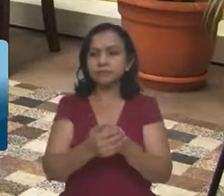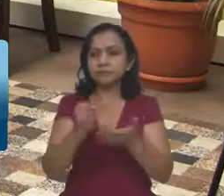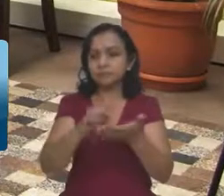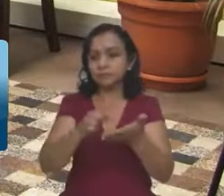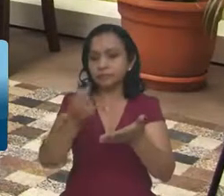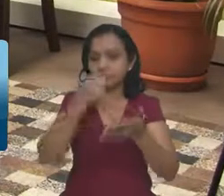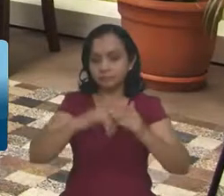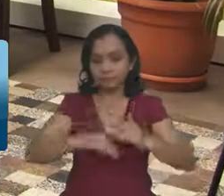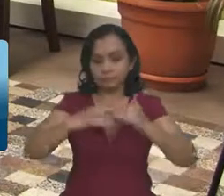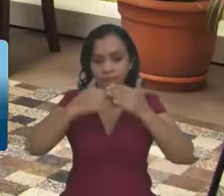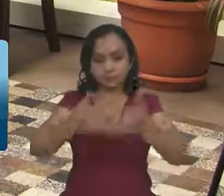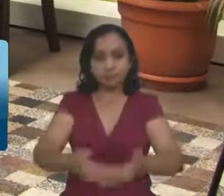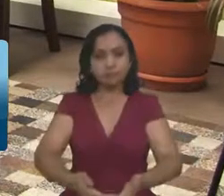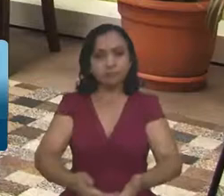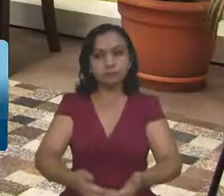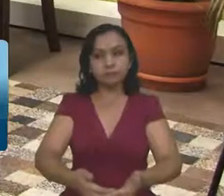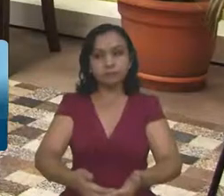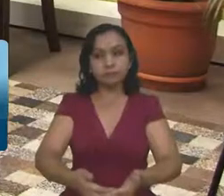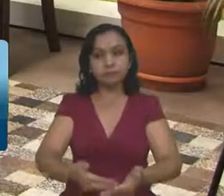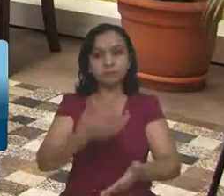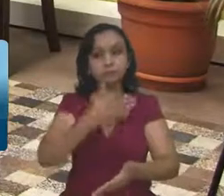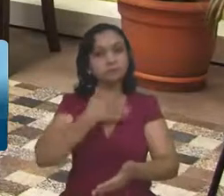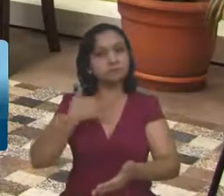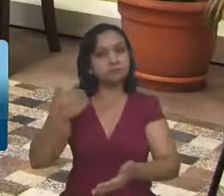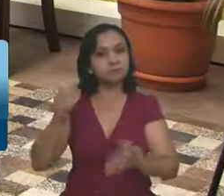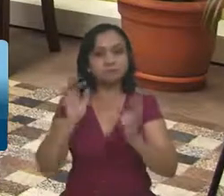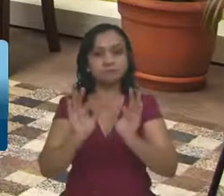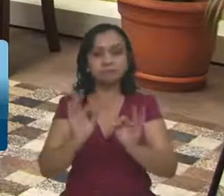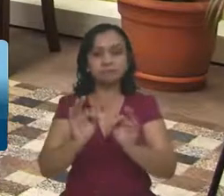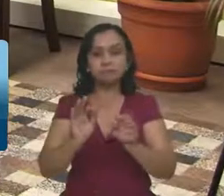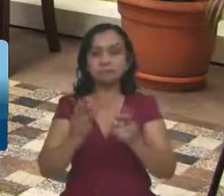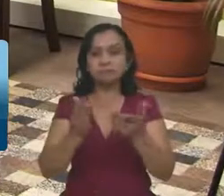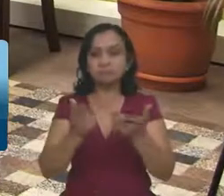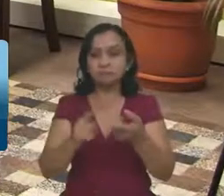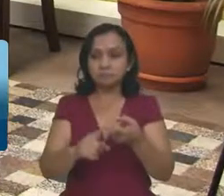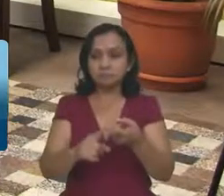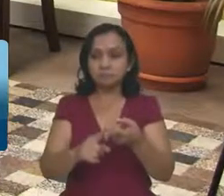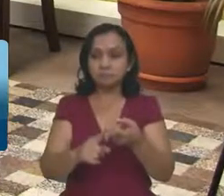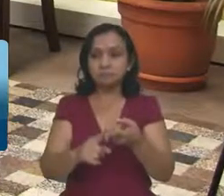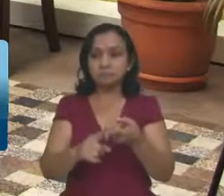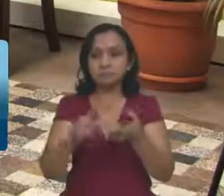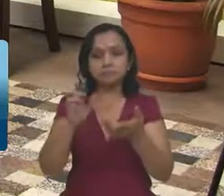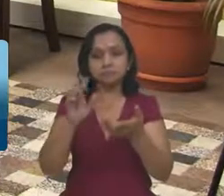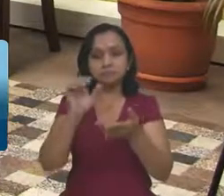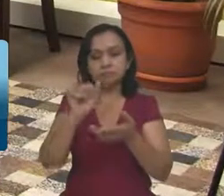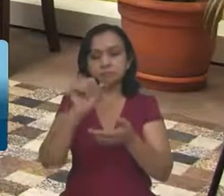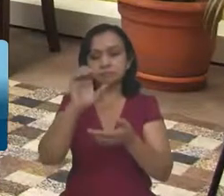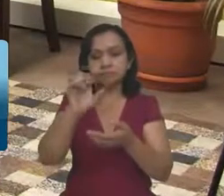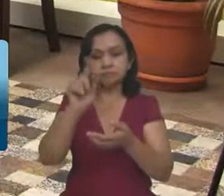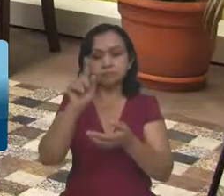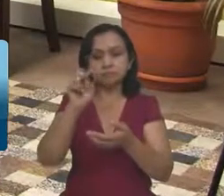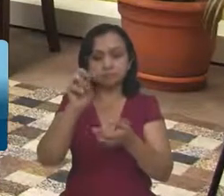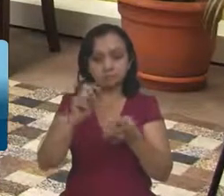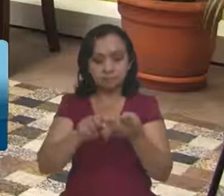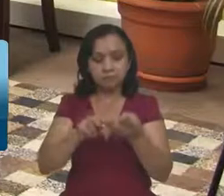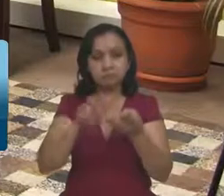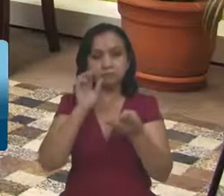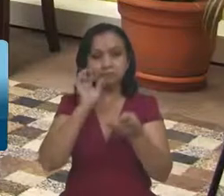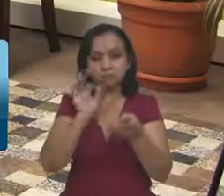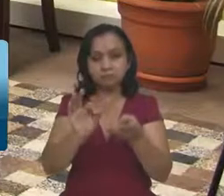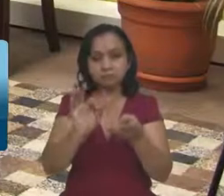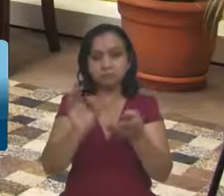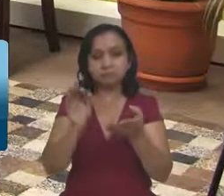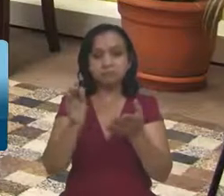ejemplo, algunas han mejorado con acetaminofén, con su ibuprofeno, disminuye la inflamación, intervenir